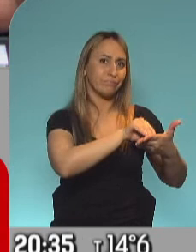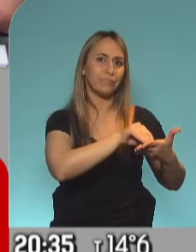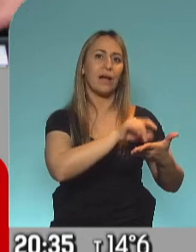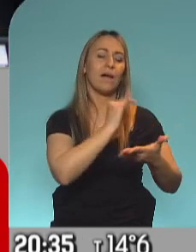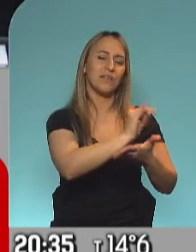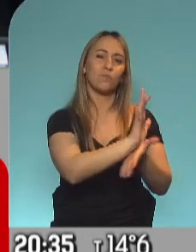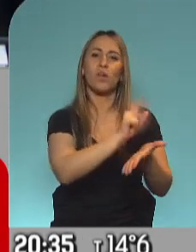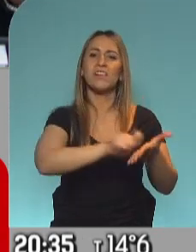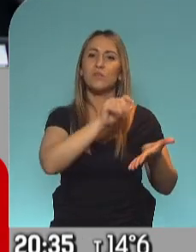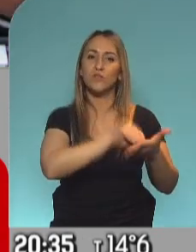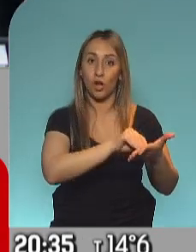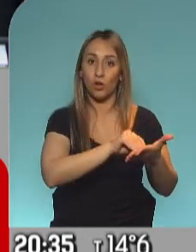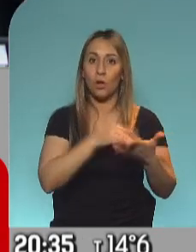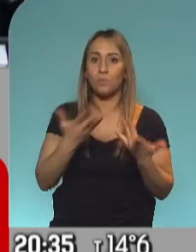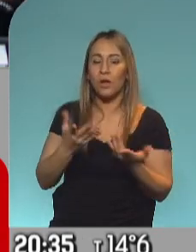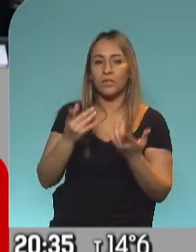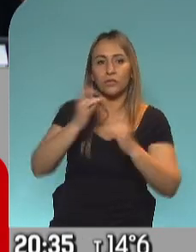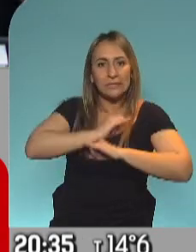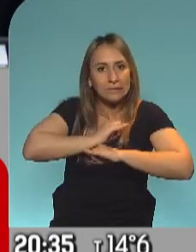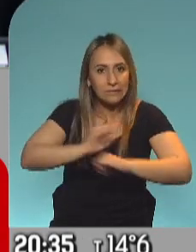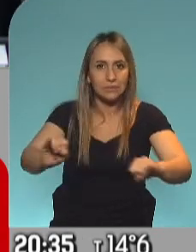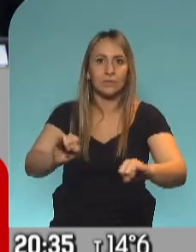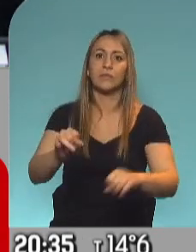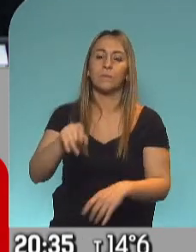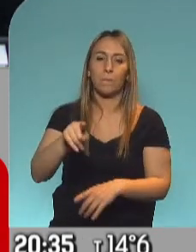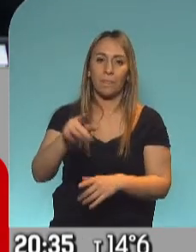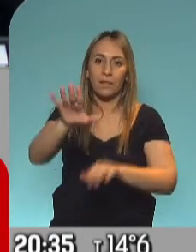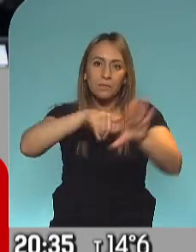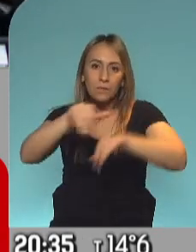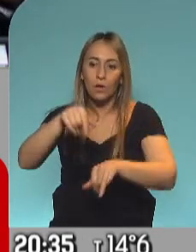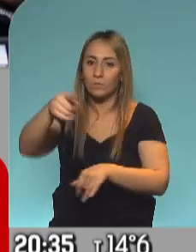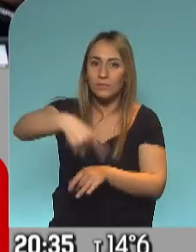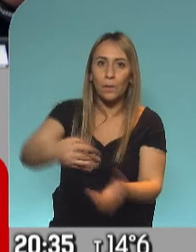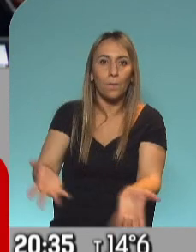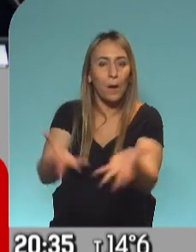está orientada al voto, llaman a votar. Y eso van a ver distintos